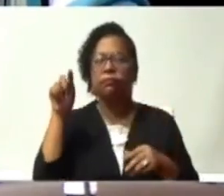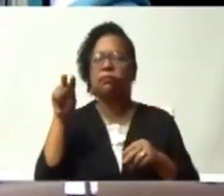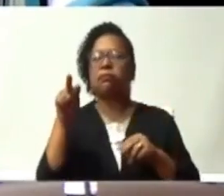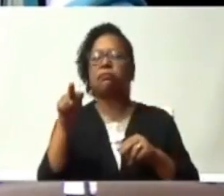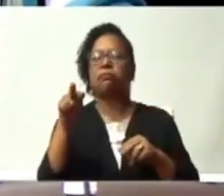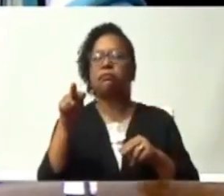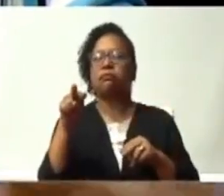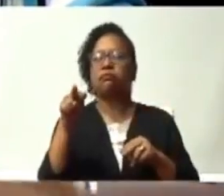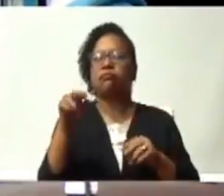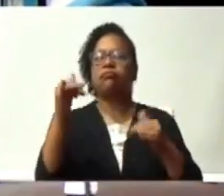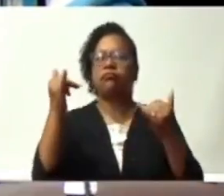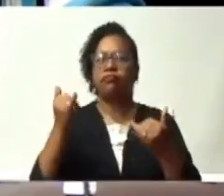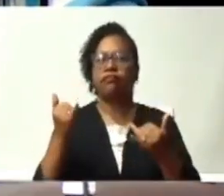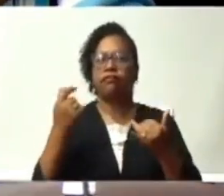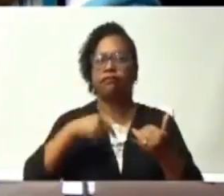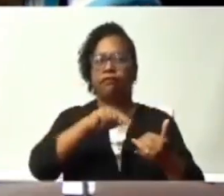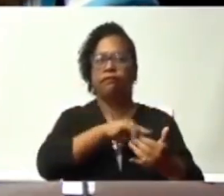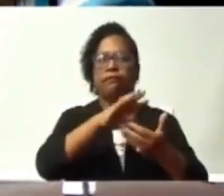porque resulta